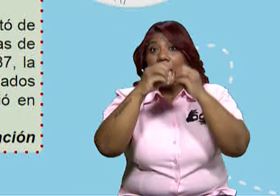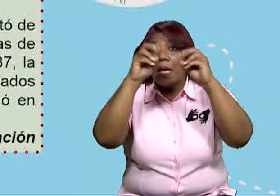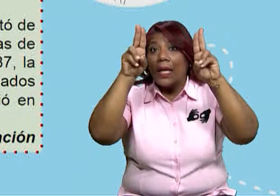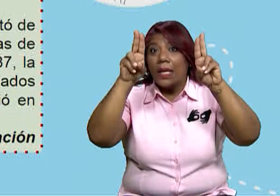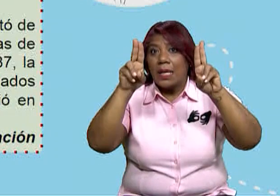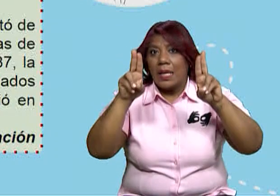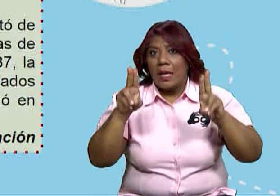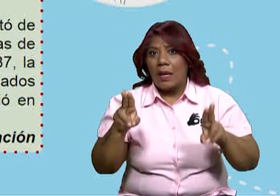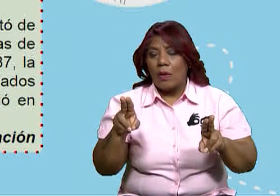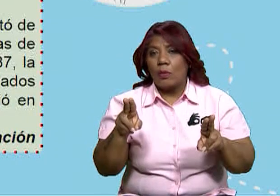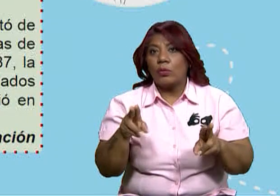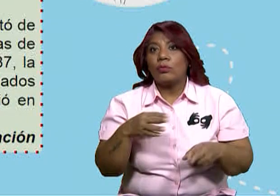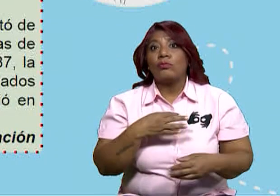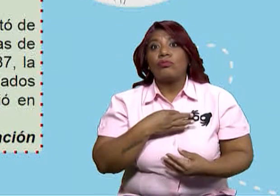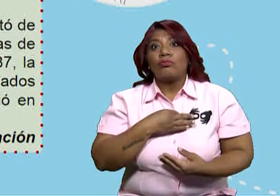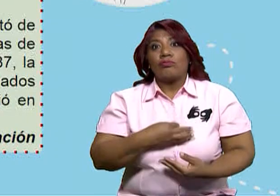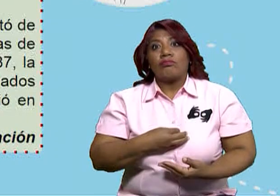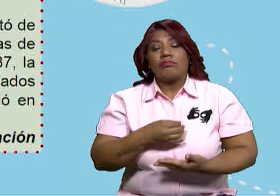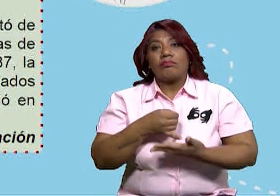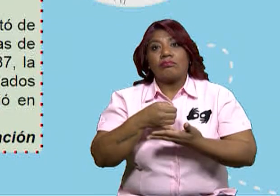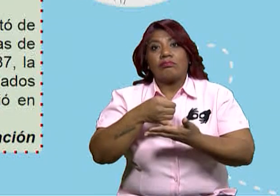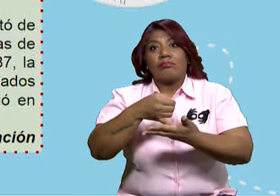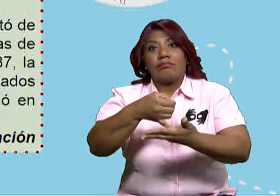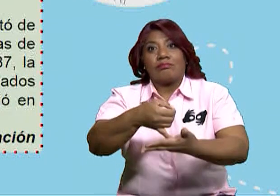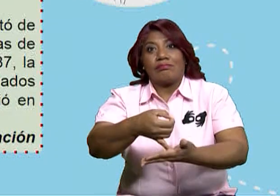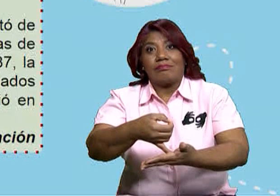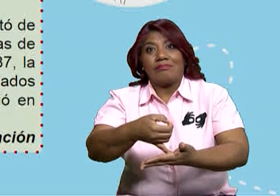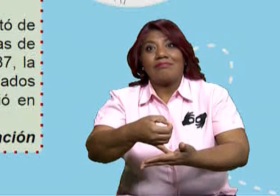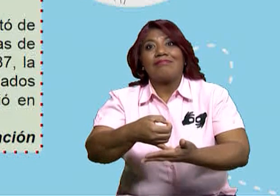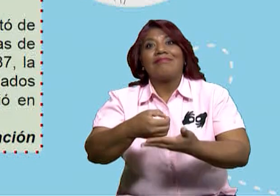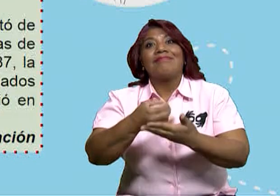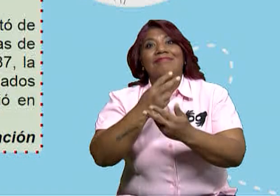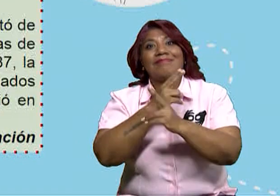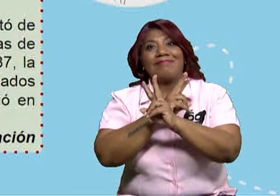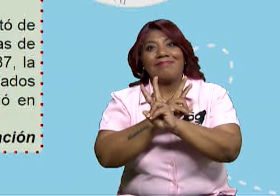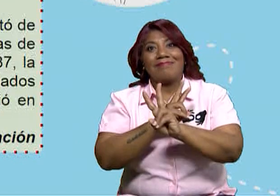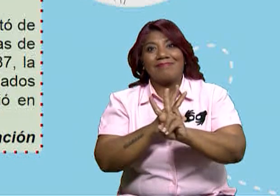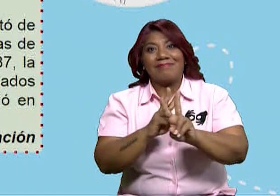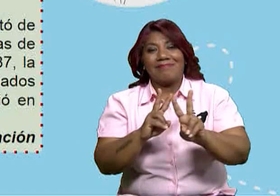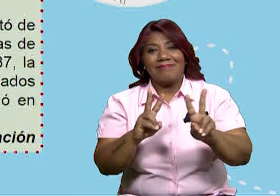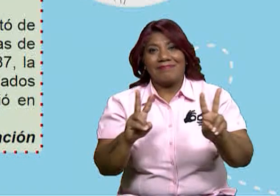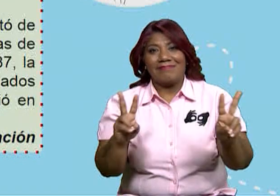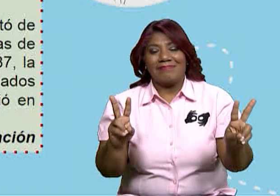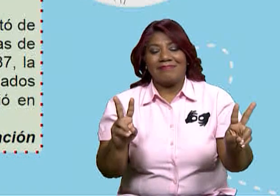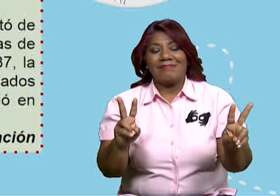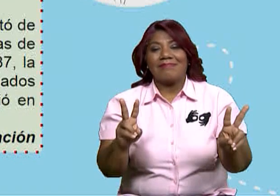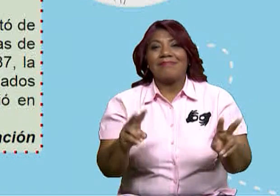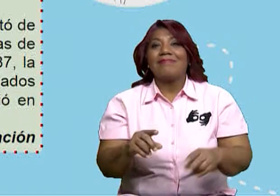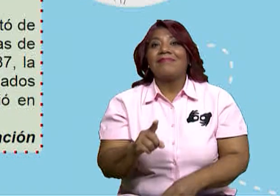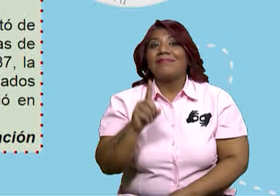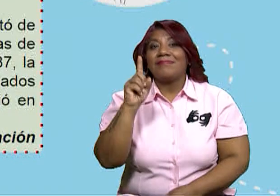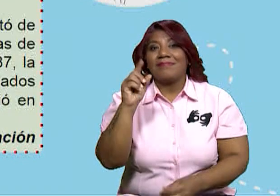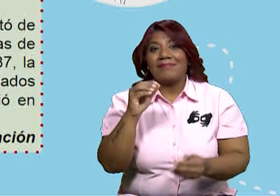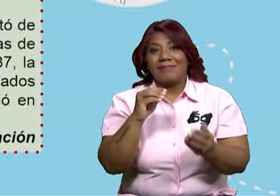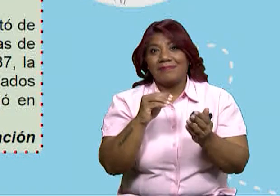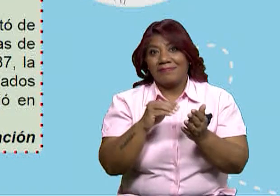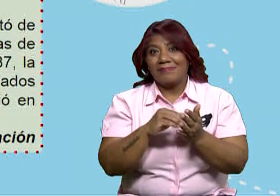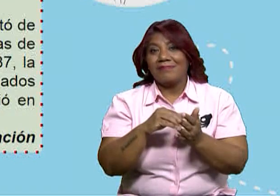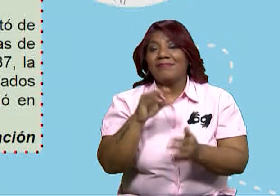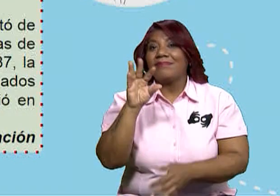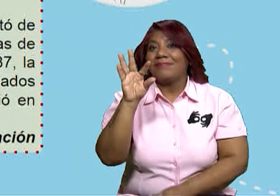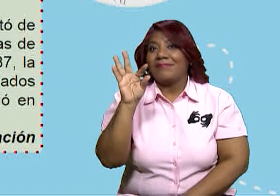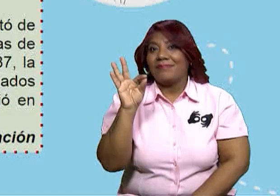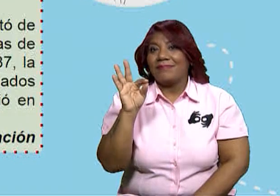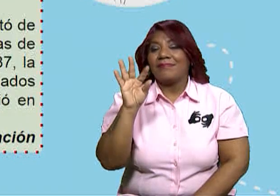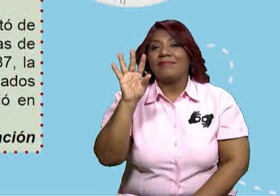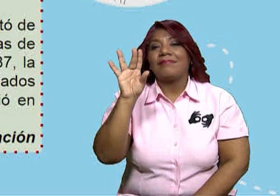en 1979 ganó el Premio Nobel de la Paz. Hacia 1986 su